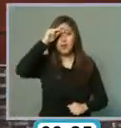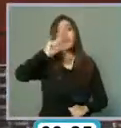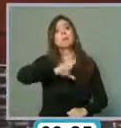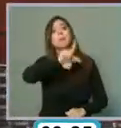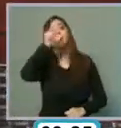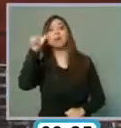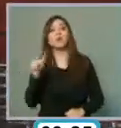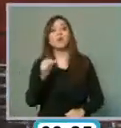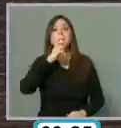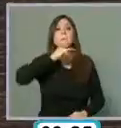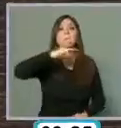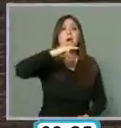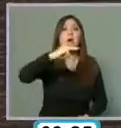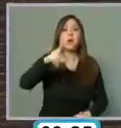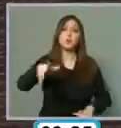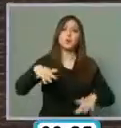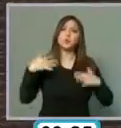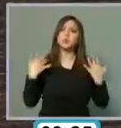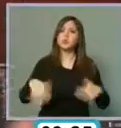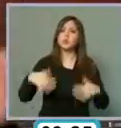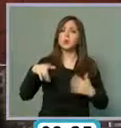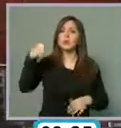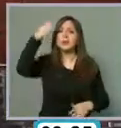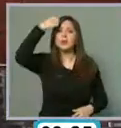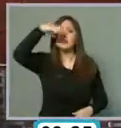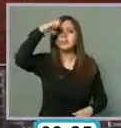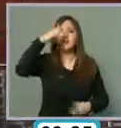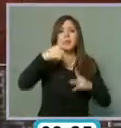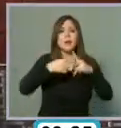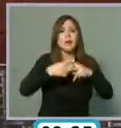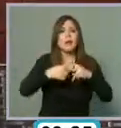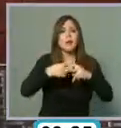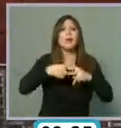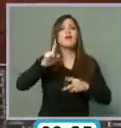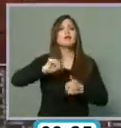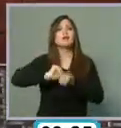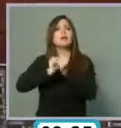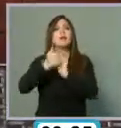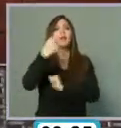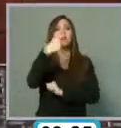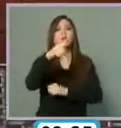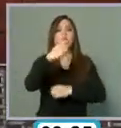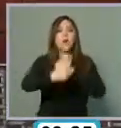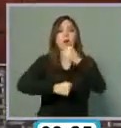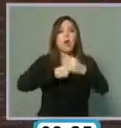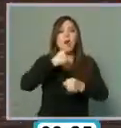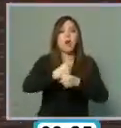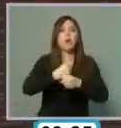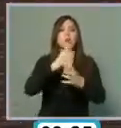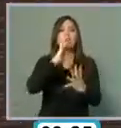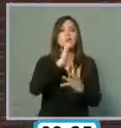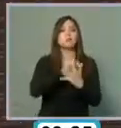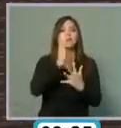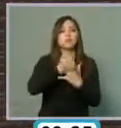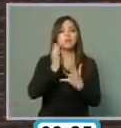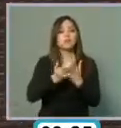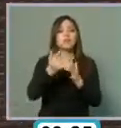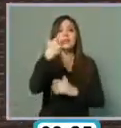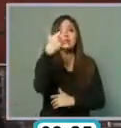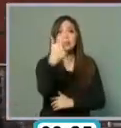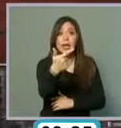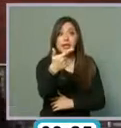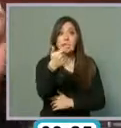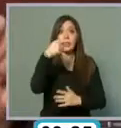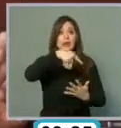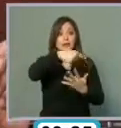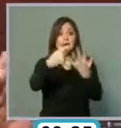grandes matemáticos, Totalmente. dicen todo tu año lo divides en 7 periodos. Ok. Y cada